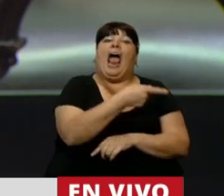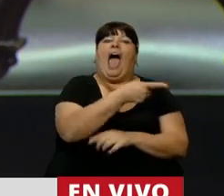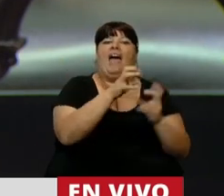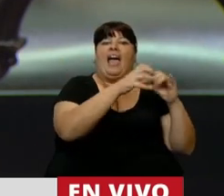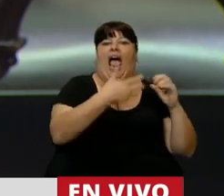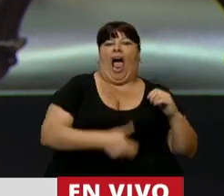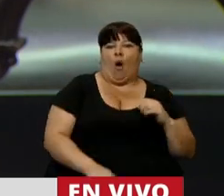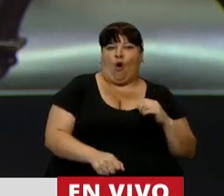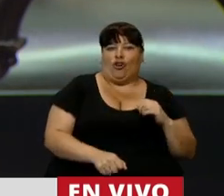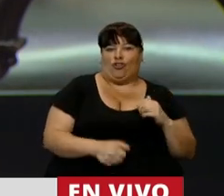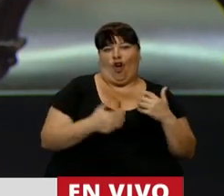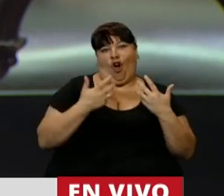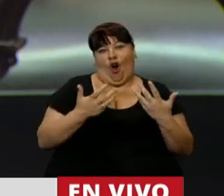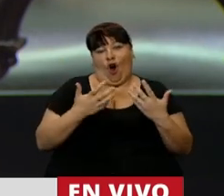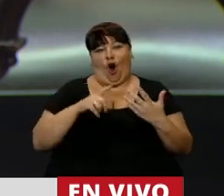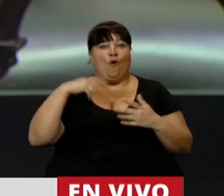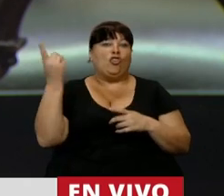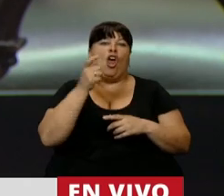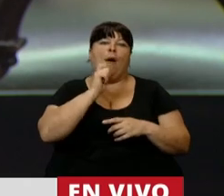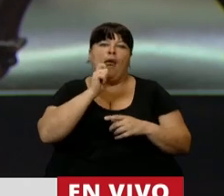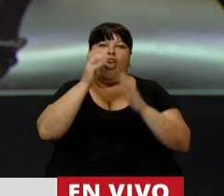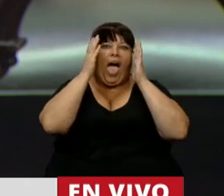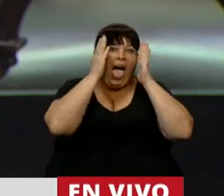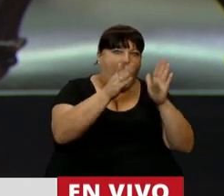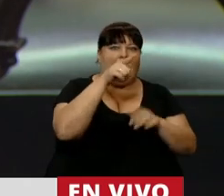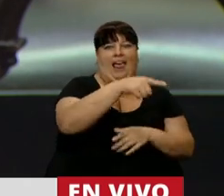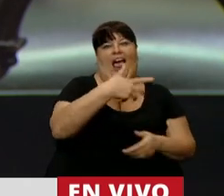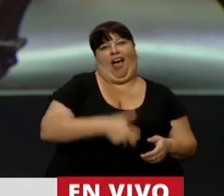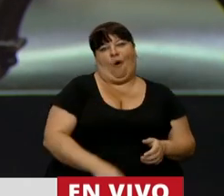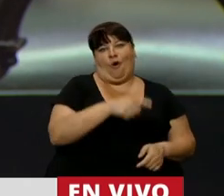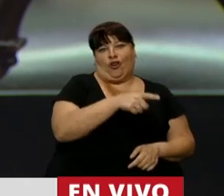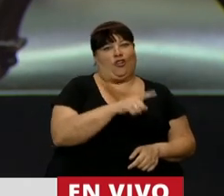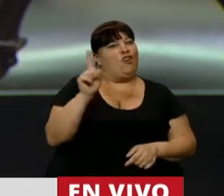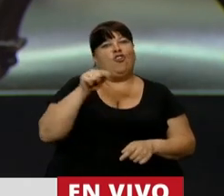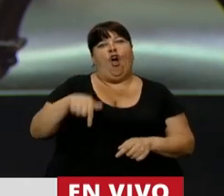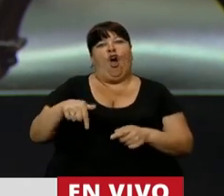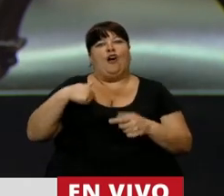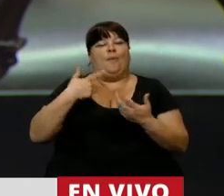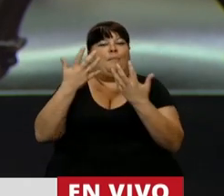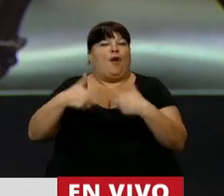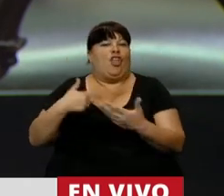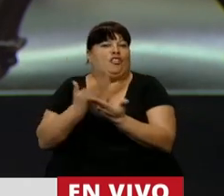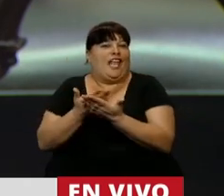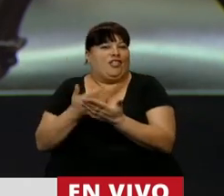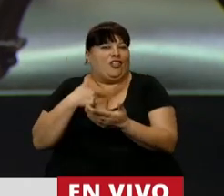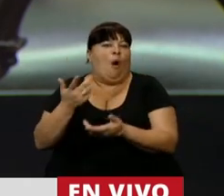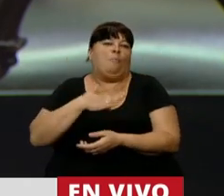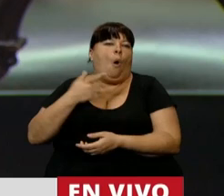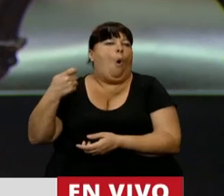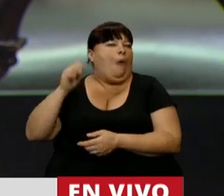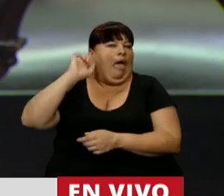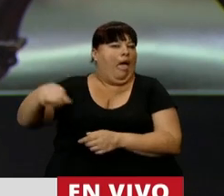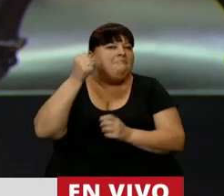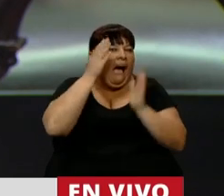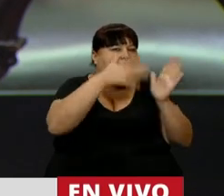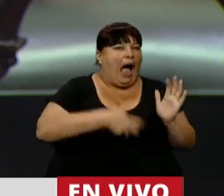están tratando el aborto. Por supuesto, todos los medios y las atenciones están en el aborto, no en nuestros propios y en nuestros pobres